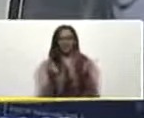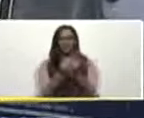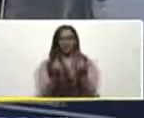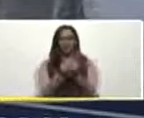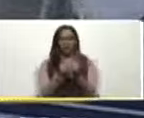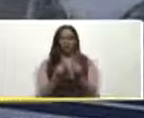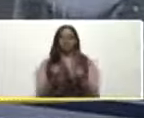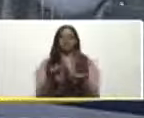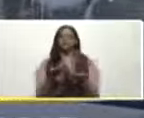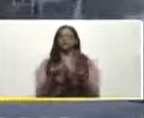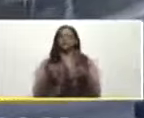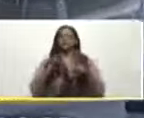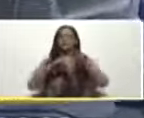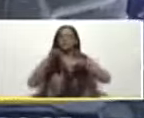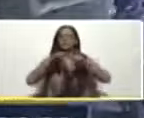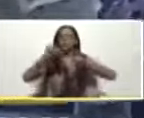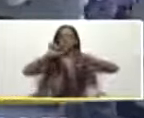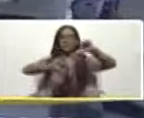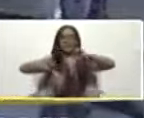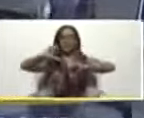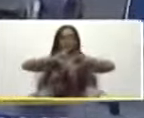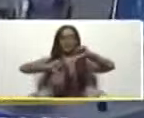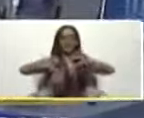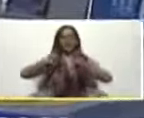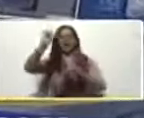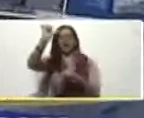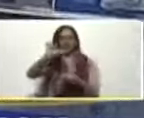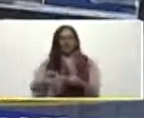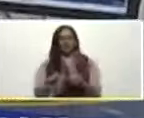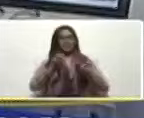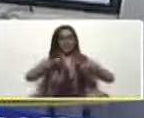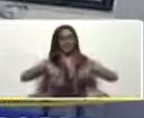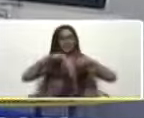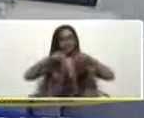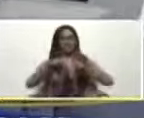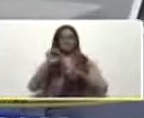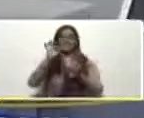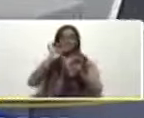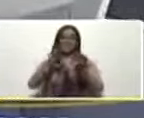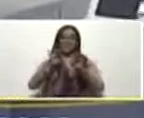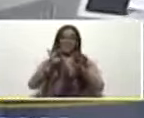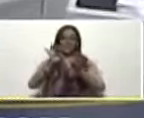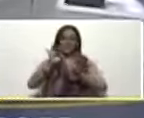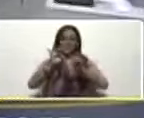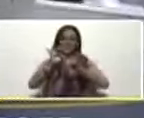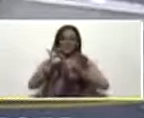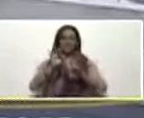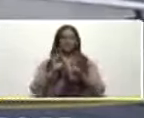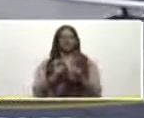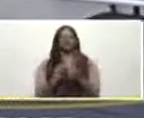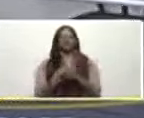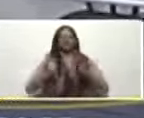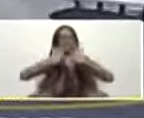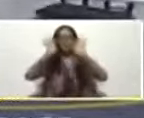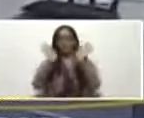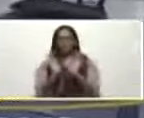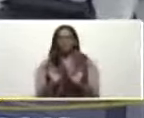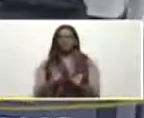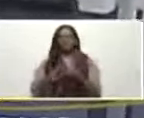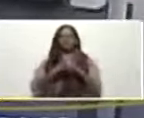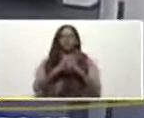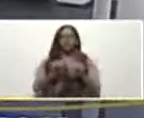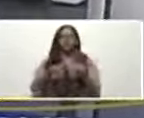composición química, análisis además en la parte agrícola de semillas, morfologías, ver todo lo que es la